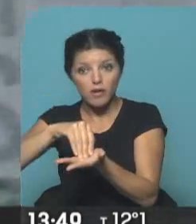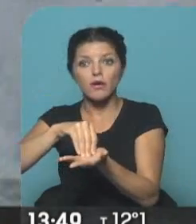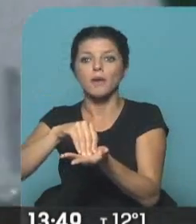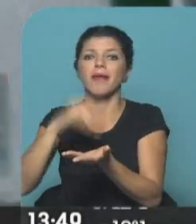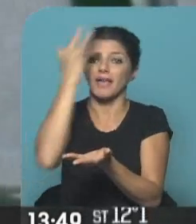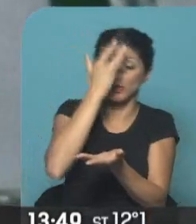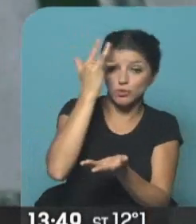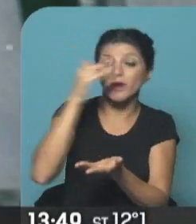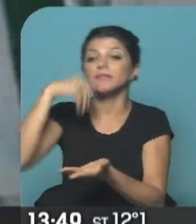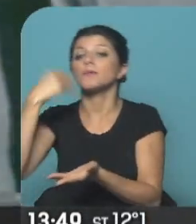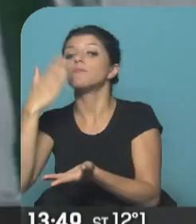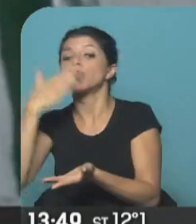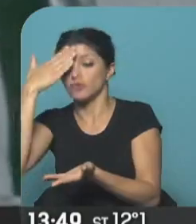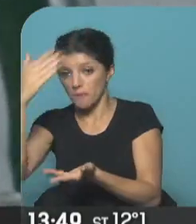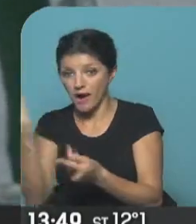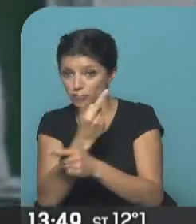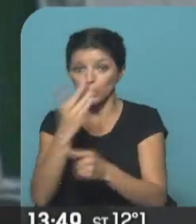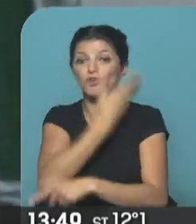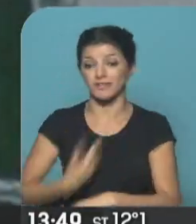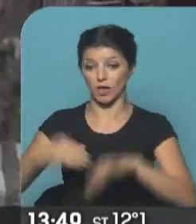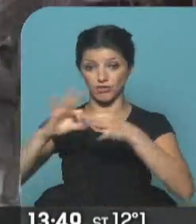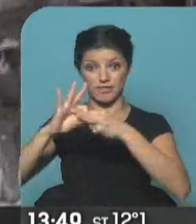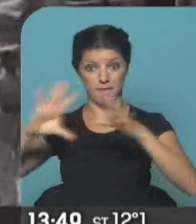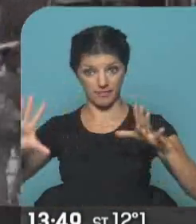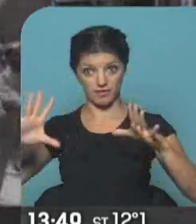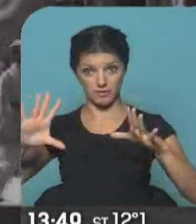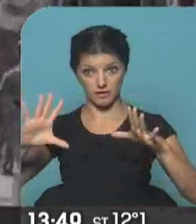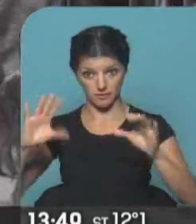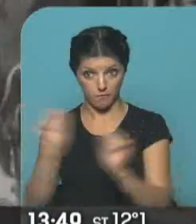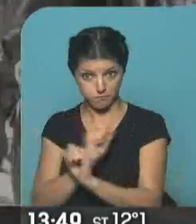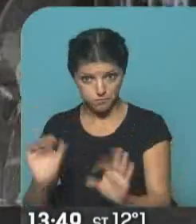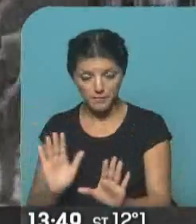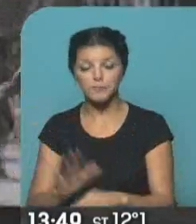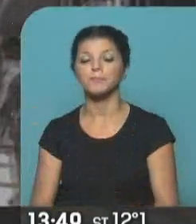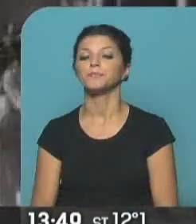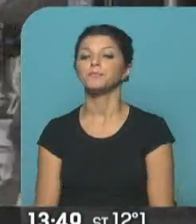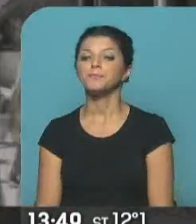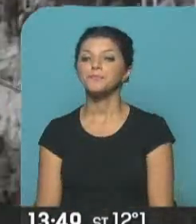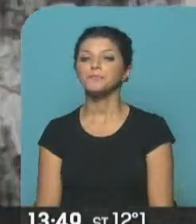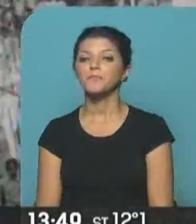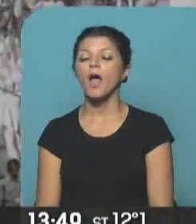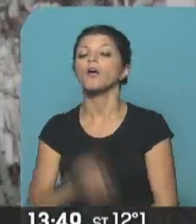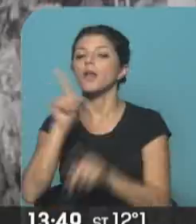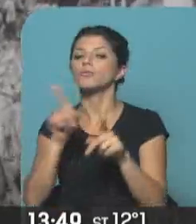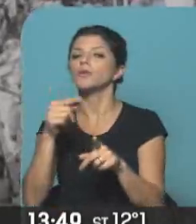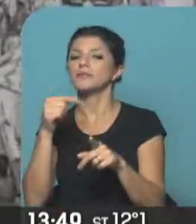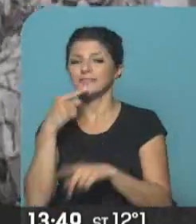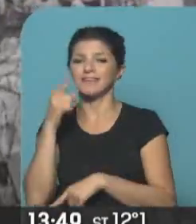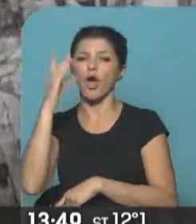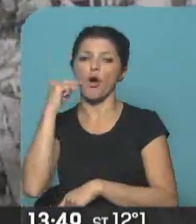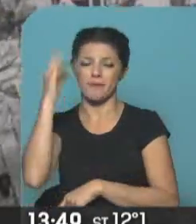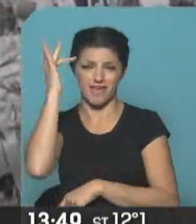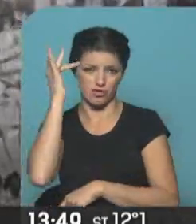hindúes y musulmanes de constituirse en dos estados separados. A pesar de la oposición a esta partición del principal ideólogo